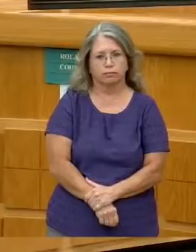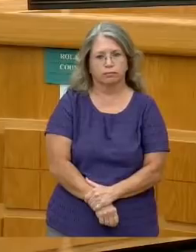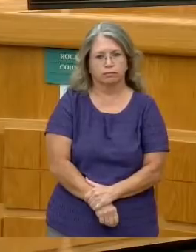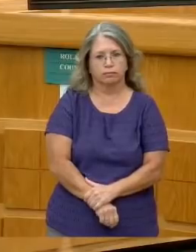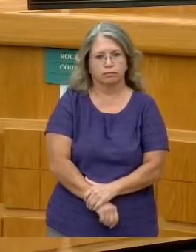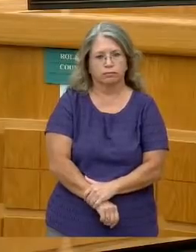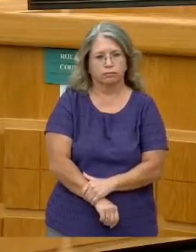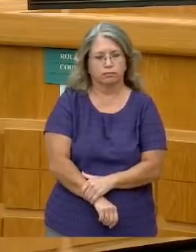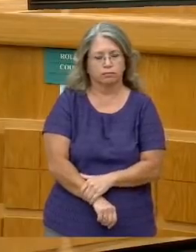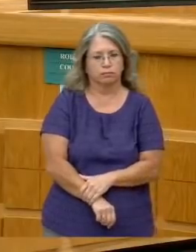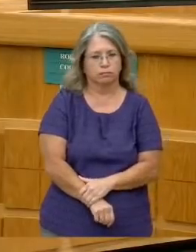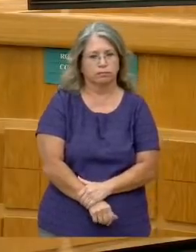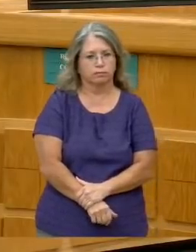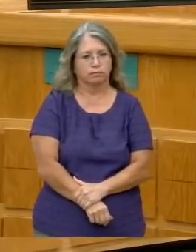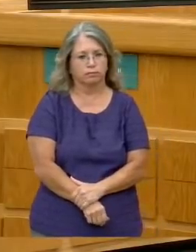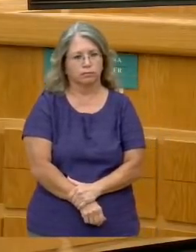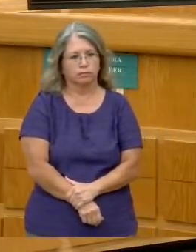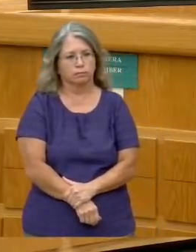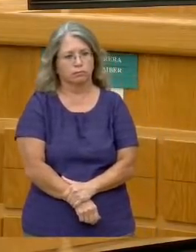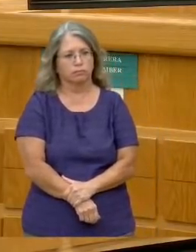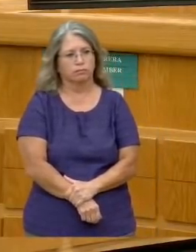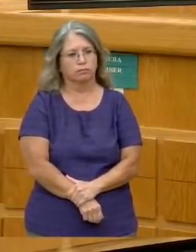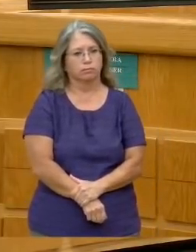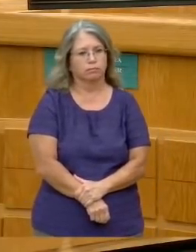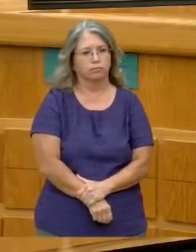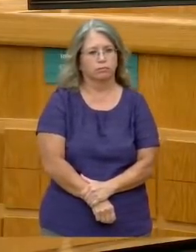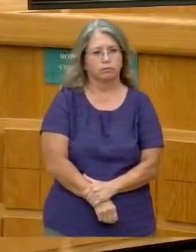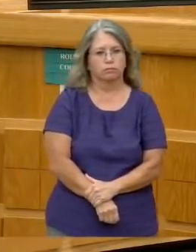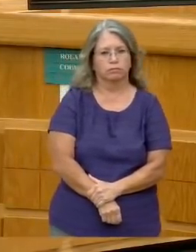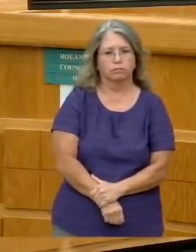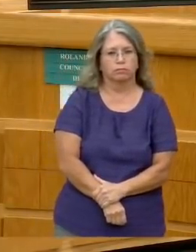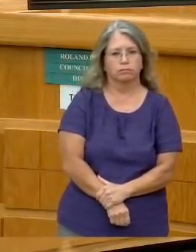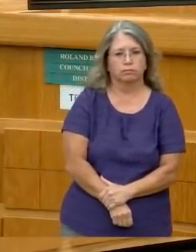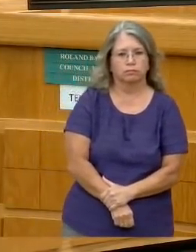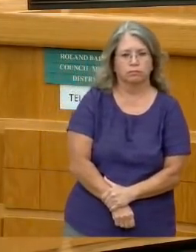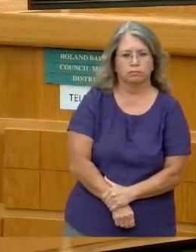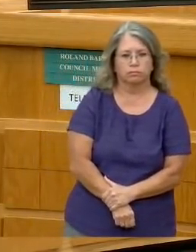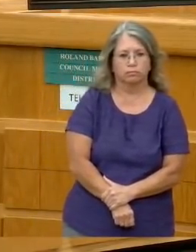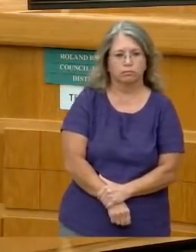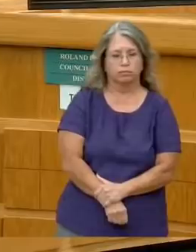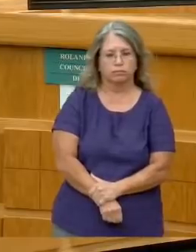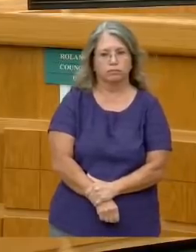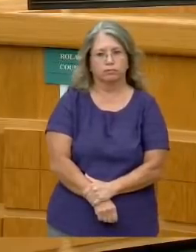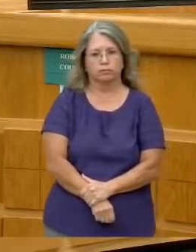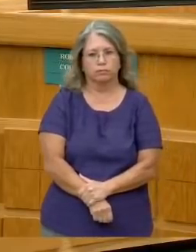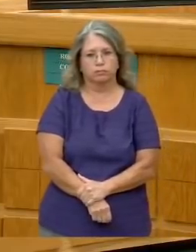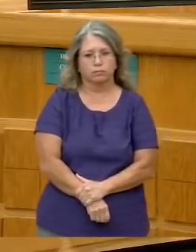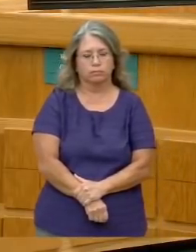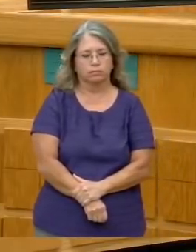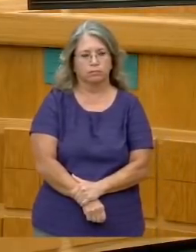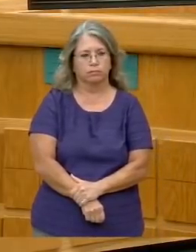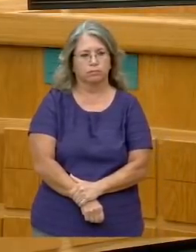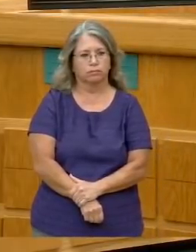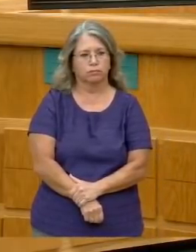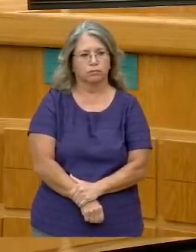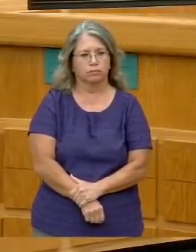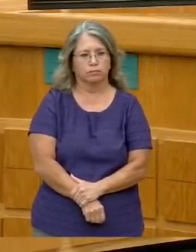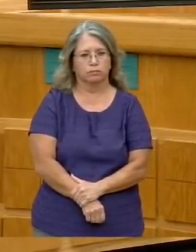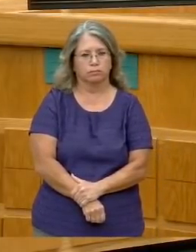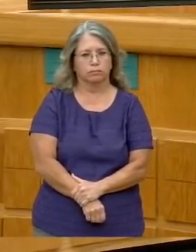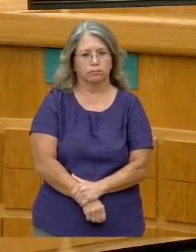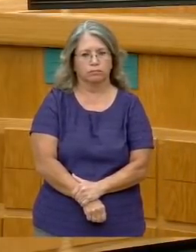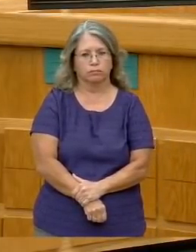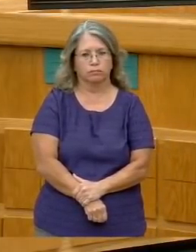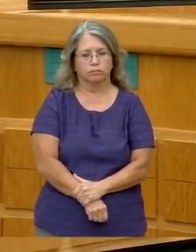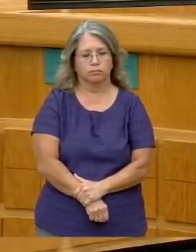pescar. El Estado es la entidad que puede cerrar por completo las playas, pero lo que nosotros podemos hacer es restringir el acceso vehicular, de igual manera